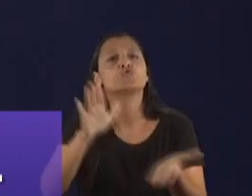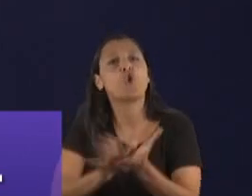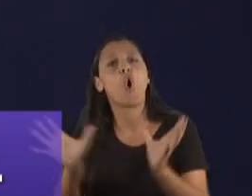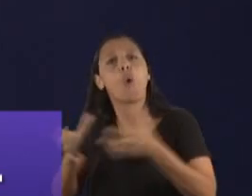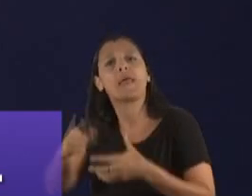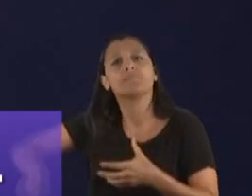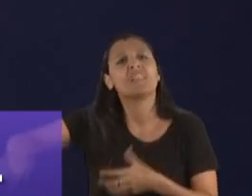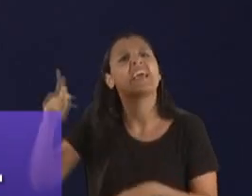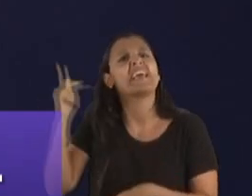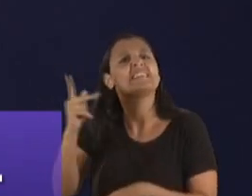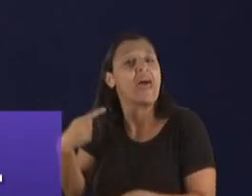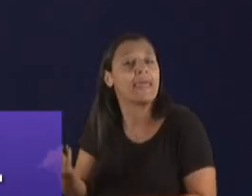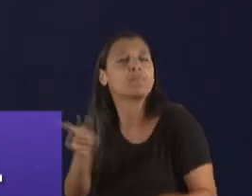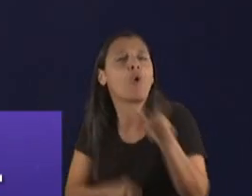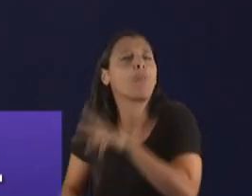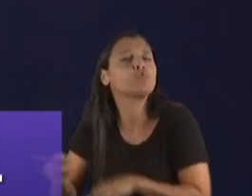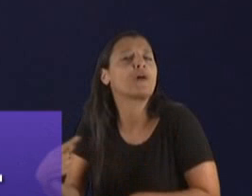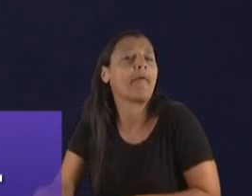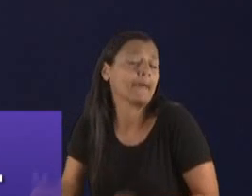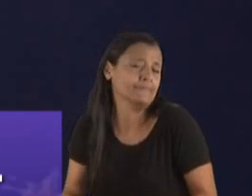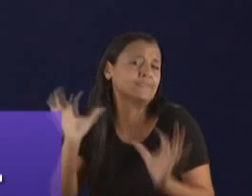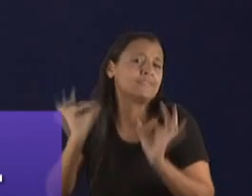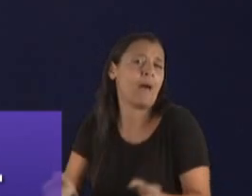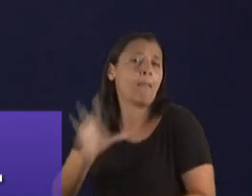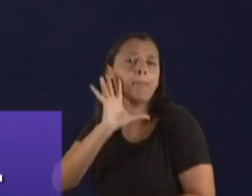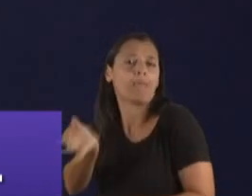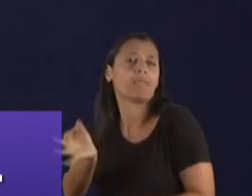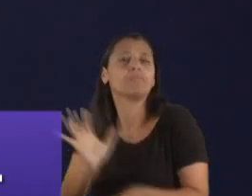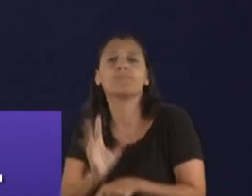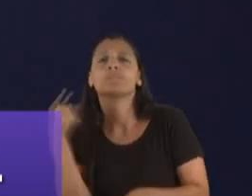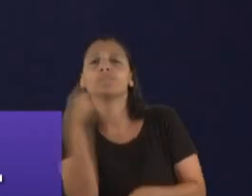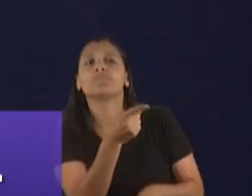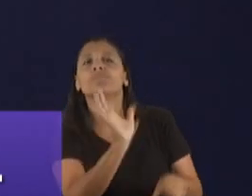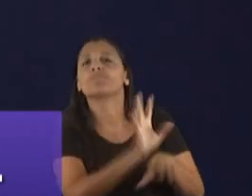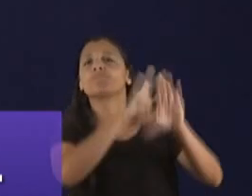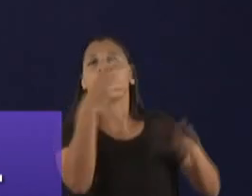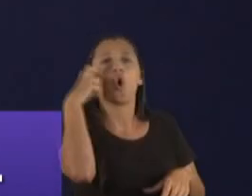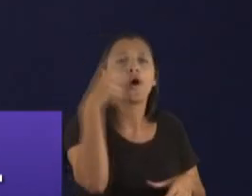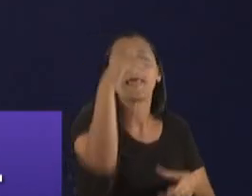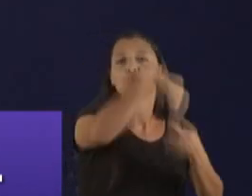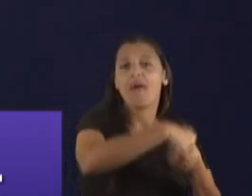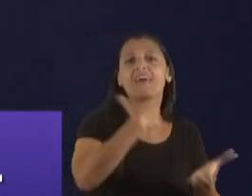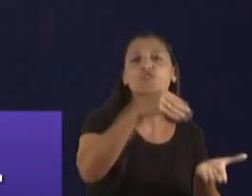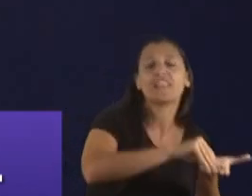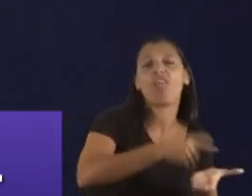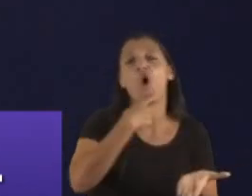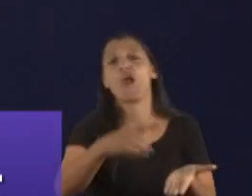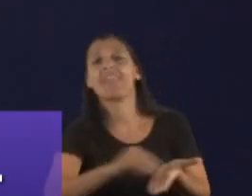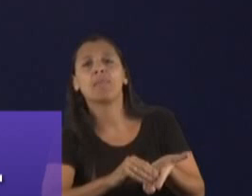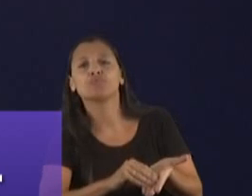kirchnerismo en el Congreso, o sea, en la Cámara de Diputados, o sea, en la Cámara de Senadores. Así que,